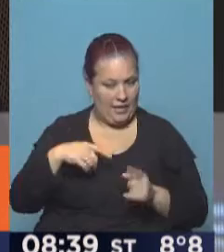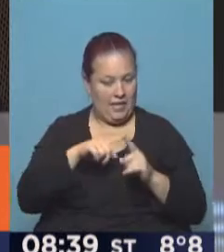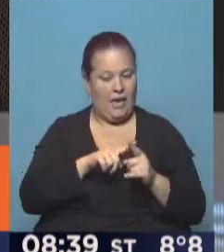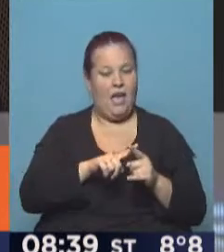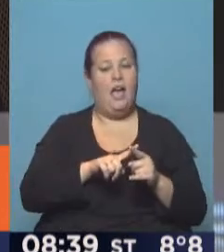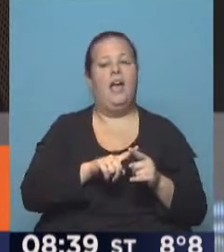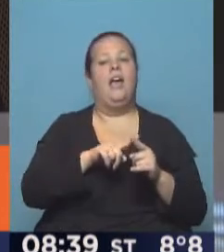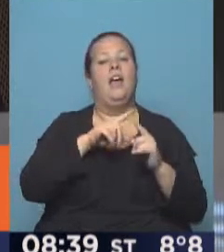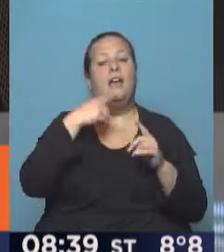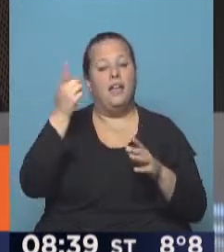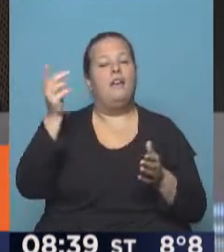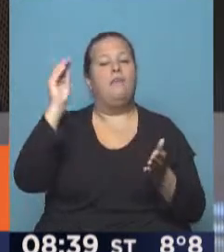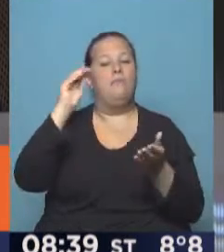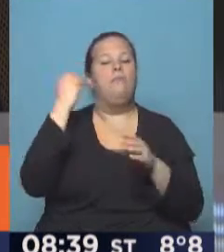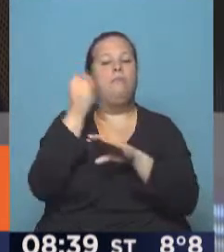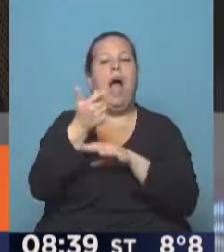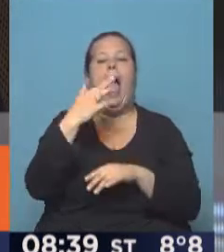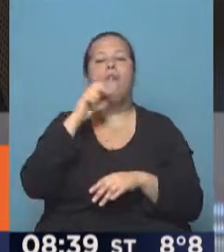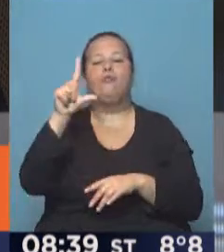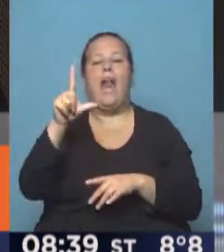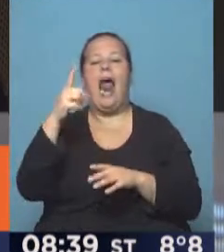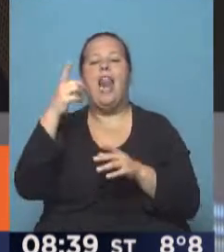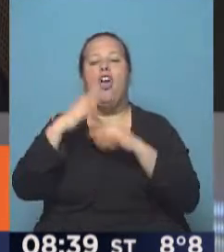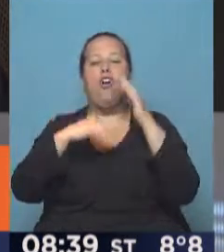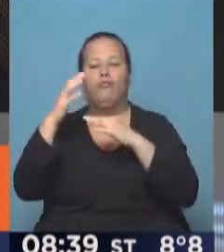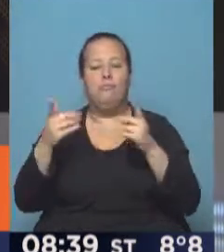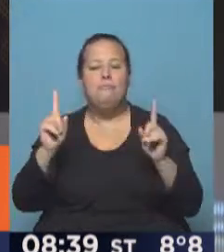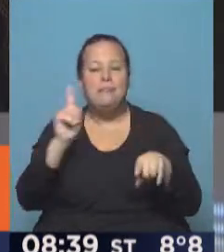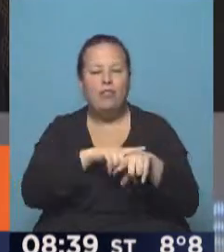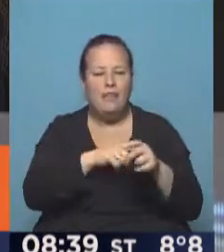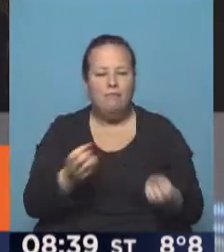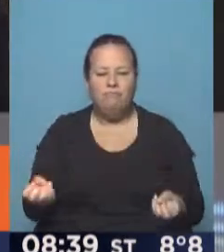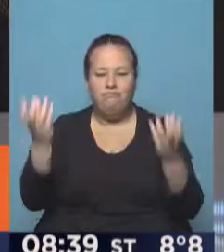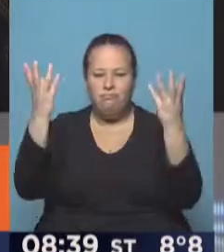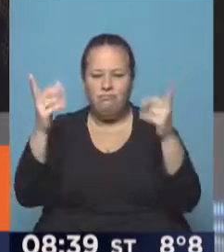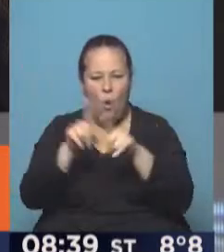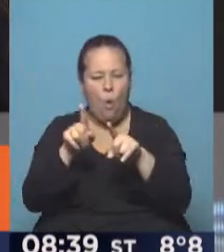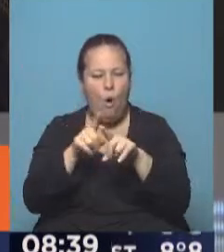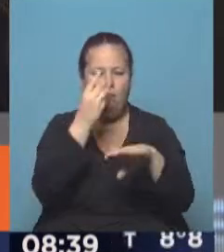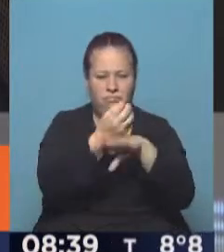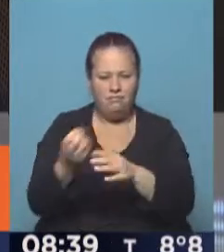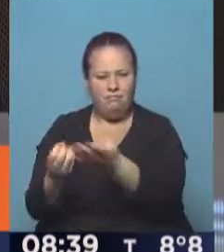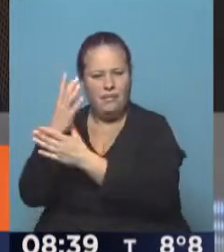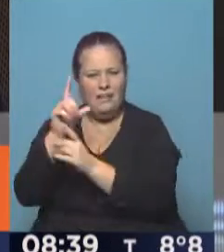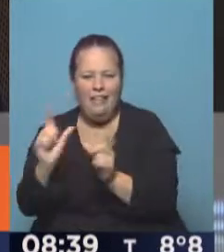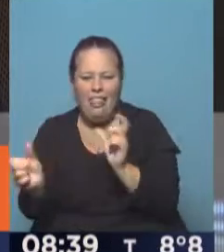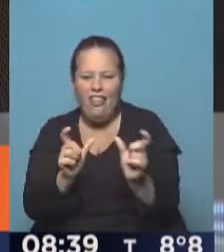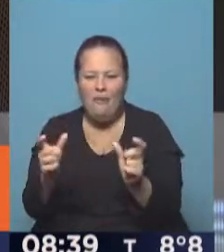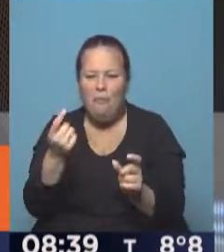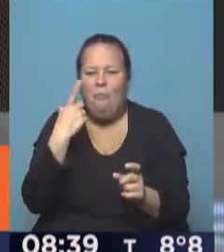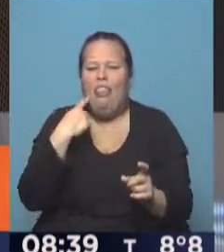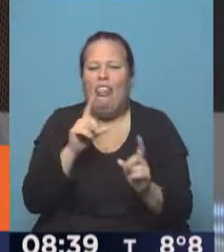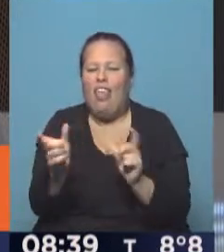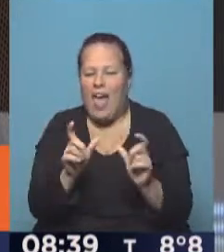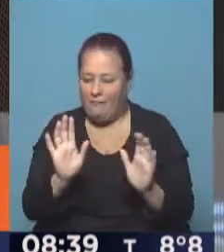y se constituye Austral Construcciones, prácticamente con una diferencia de días.